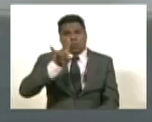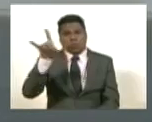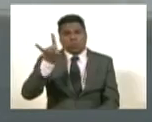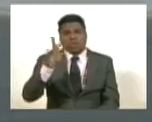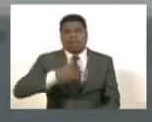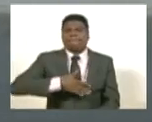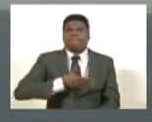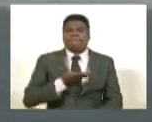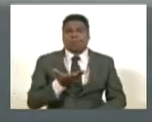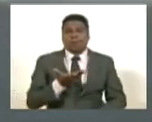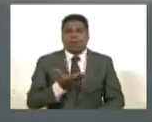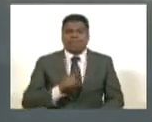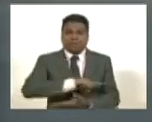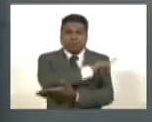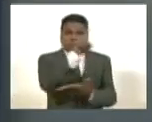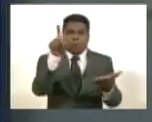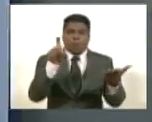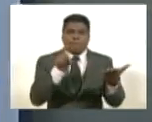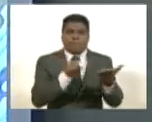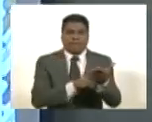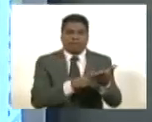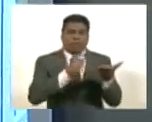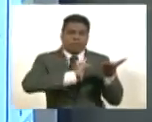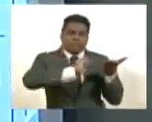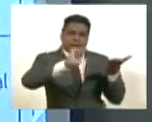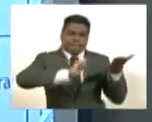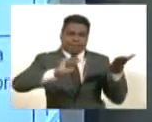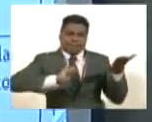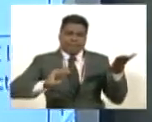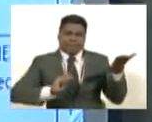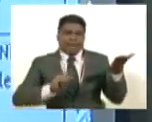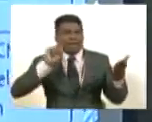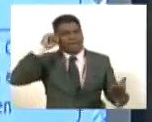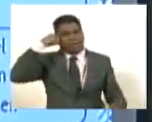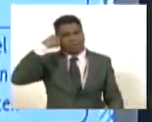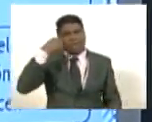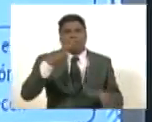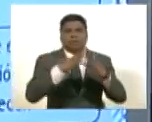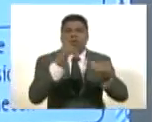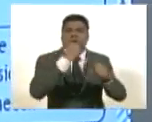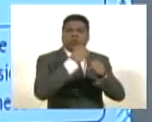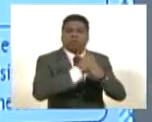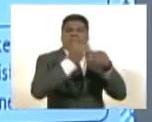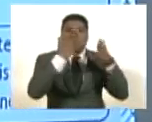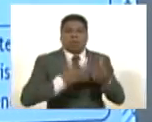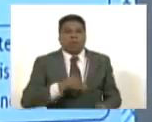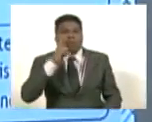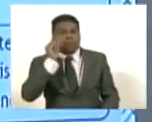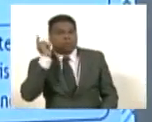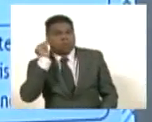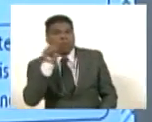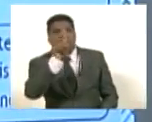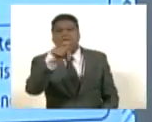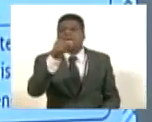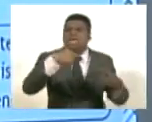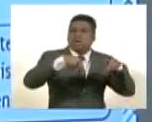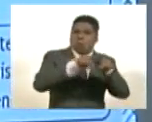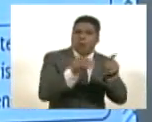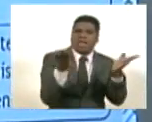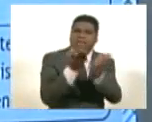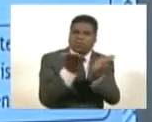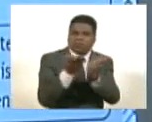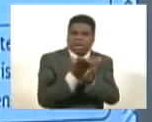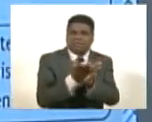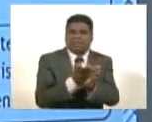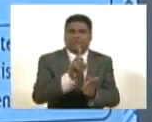puedan ser complementadas en su consignación, recordamos, trabajadoras y trabajadores, así como estudiantes, son 1000 firmas